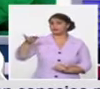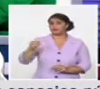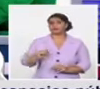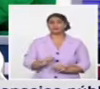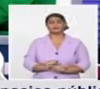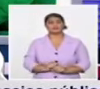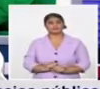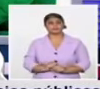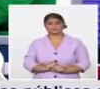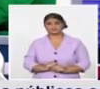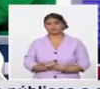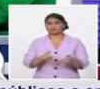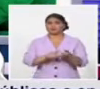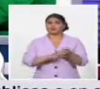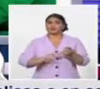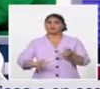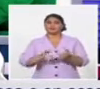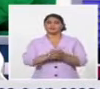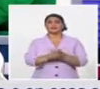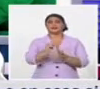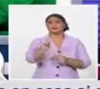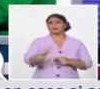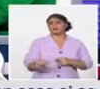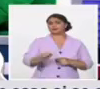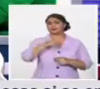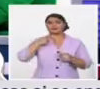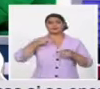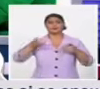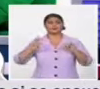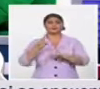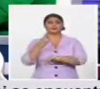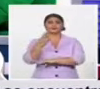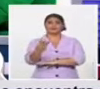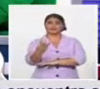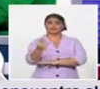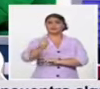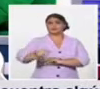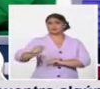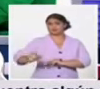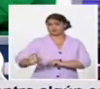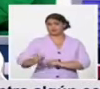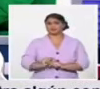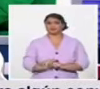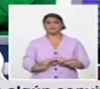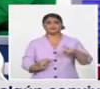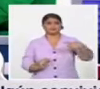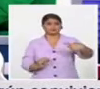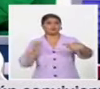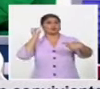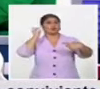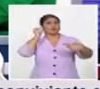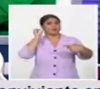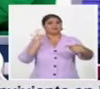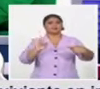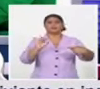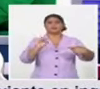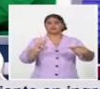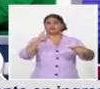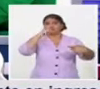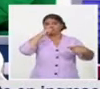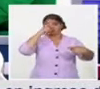En Mayabeque fallecen 3 personas con COVID-19. Una paciente de 79 años de edad del municipio